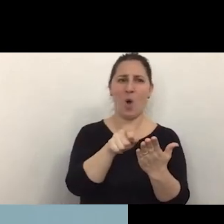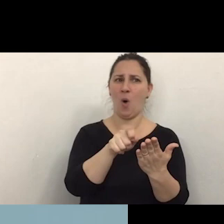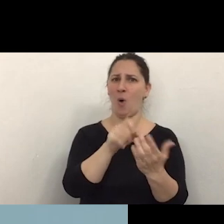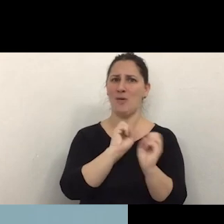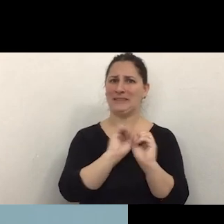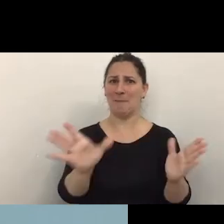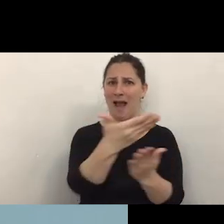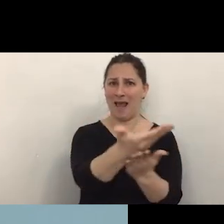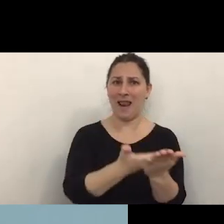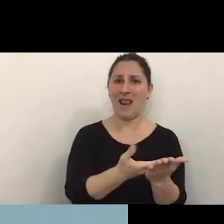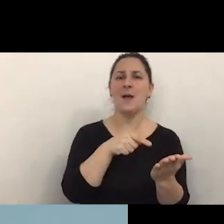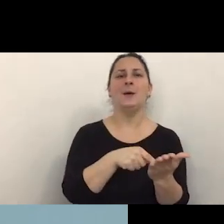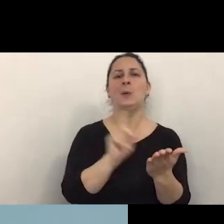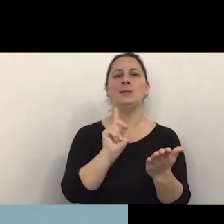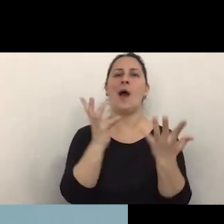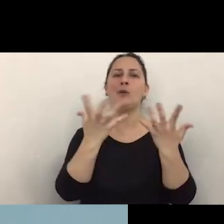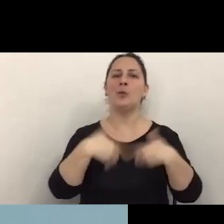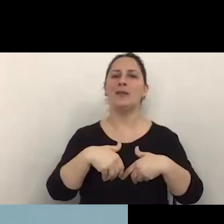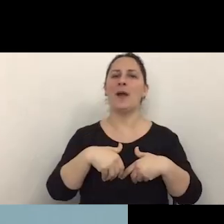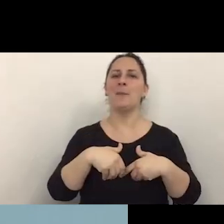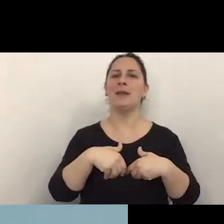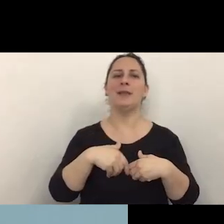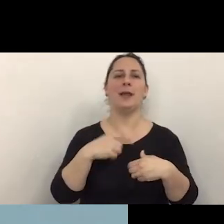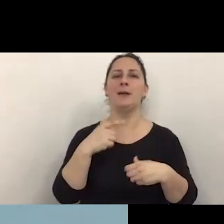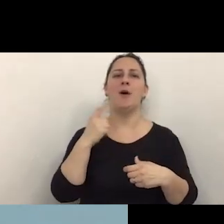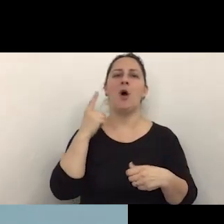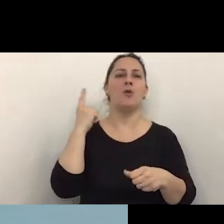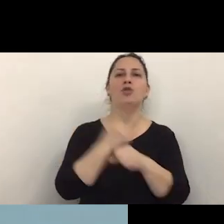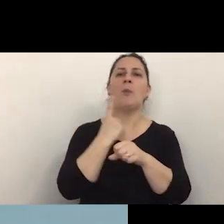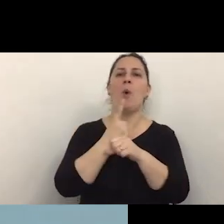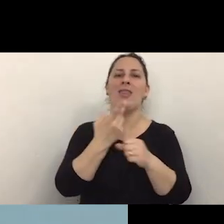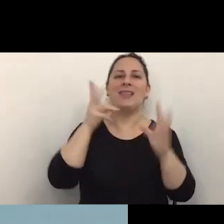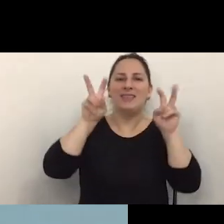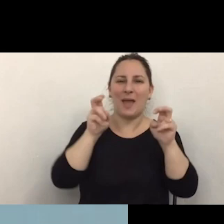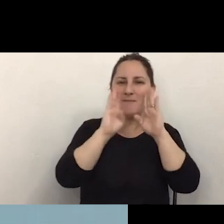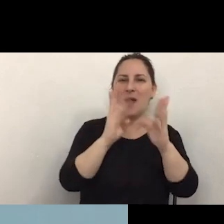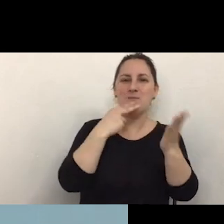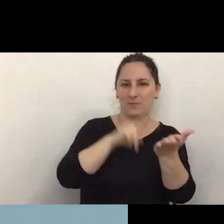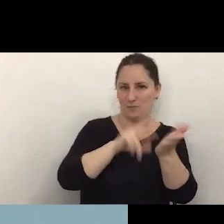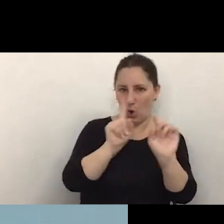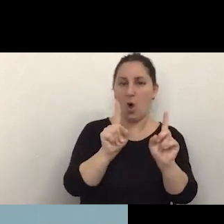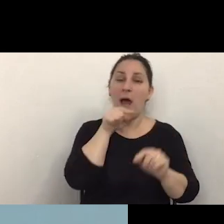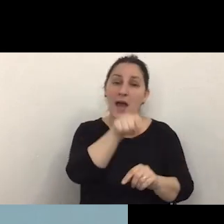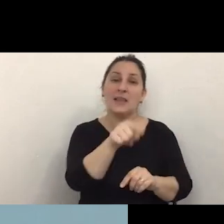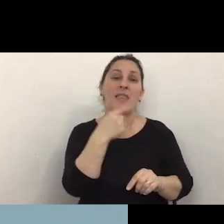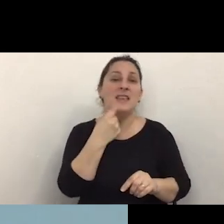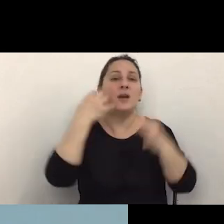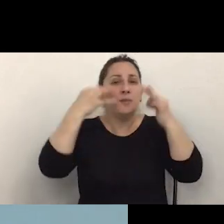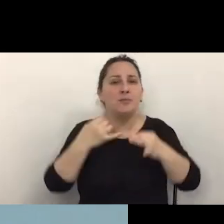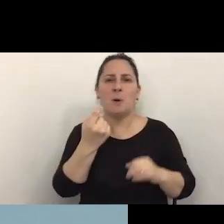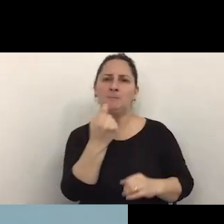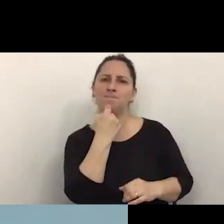incompleta, no es que no se puede determinar la obligación tributaria, sino que se determina sobre base